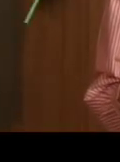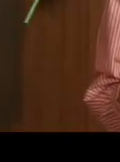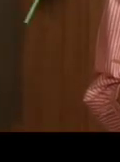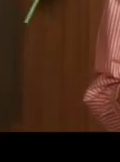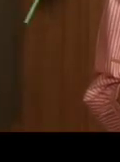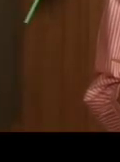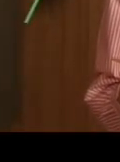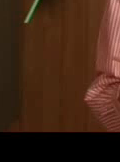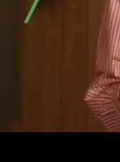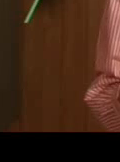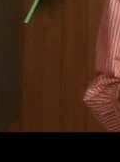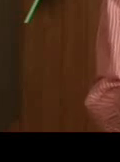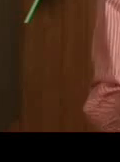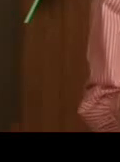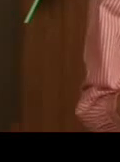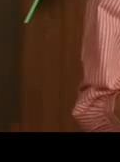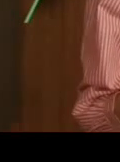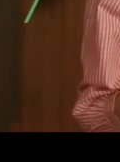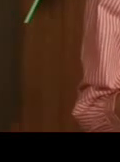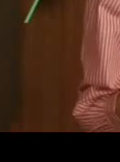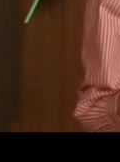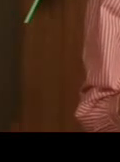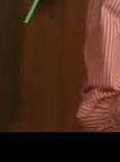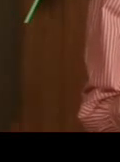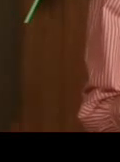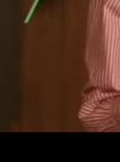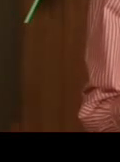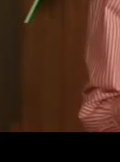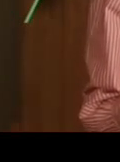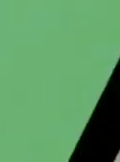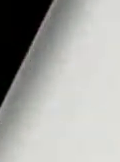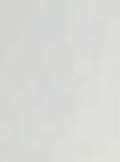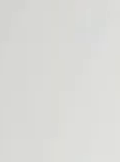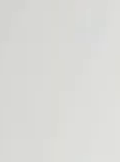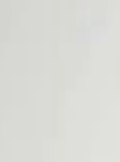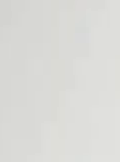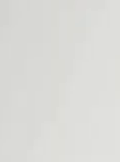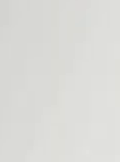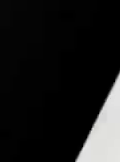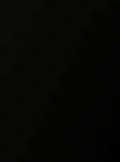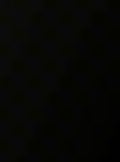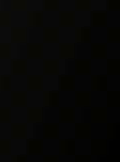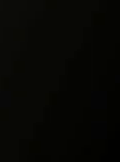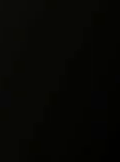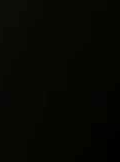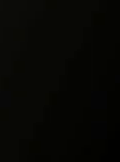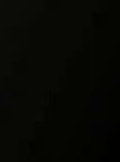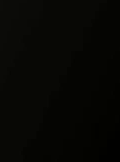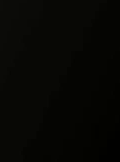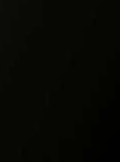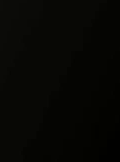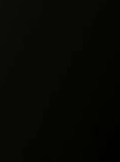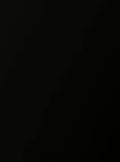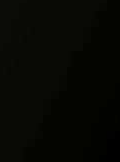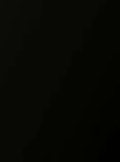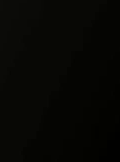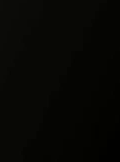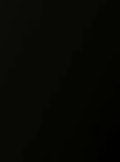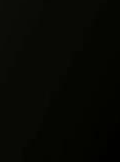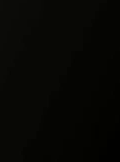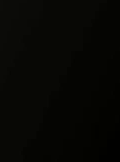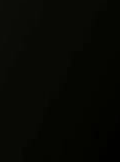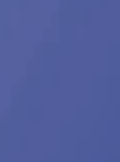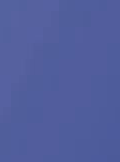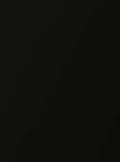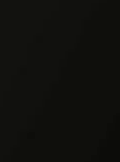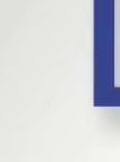misma? Clavel, hoy, 19:30.